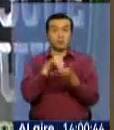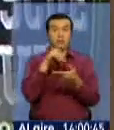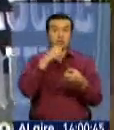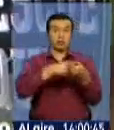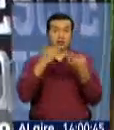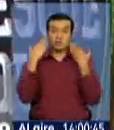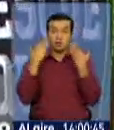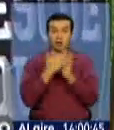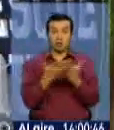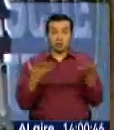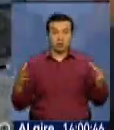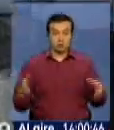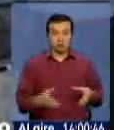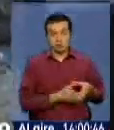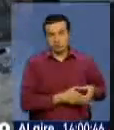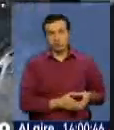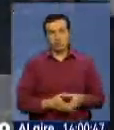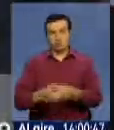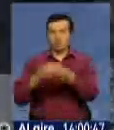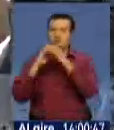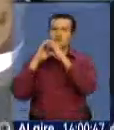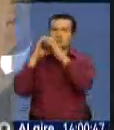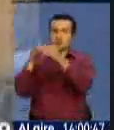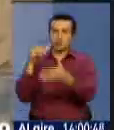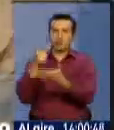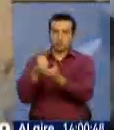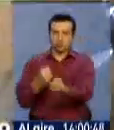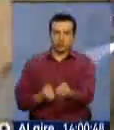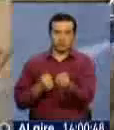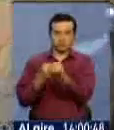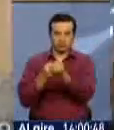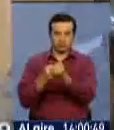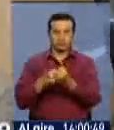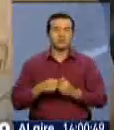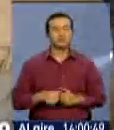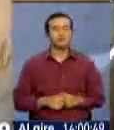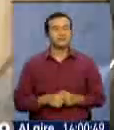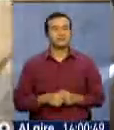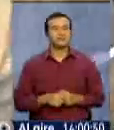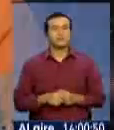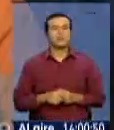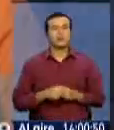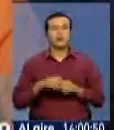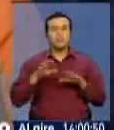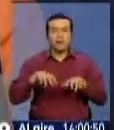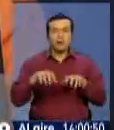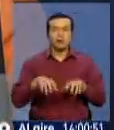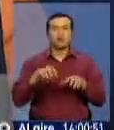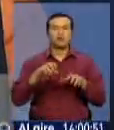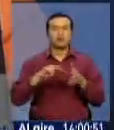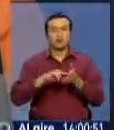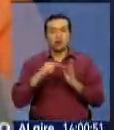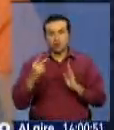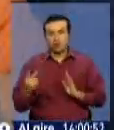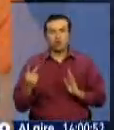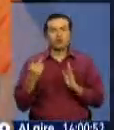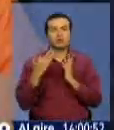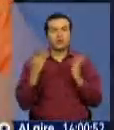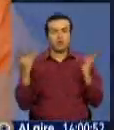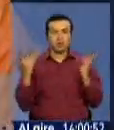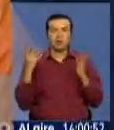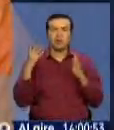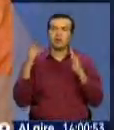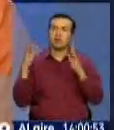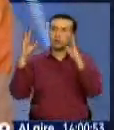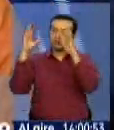Quito y Guayaquil que llevan un contingente de ayuda humanitaria. Vamos con rescate canino, rescate tecnológico, rescate de